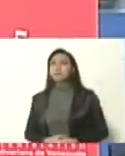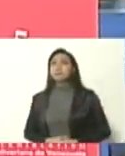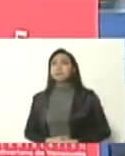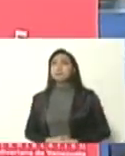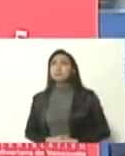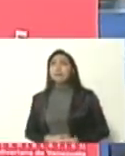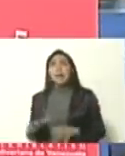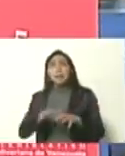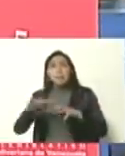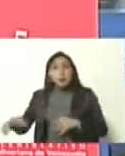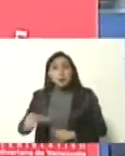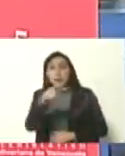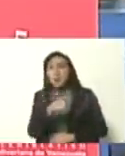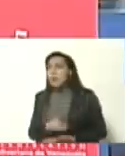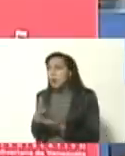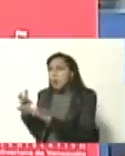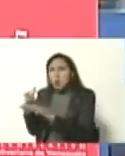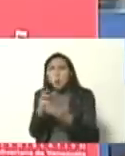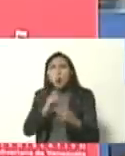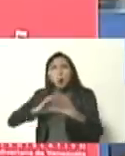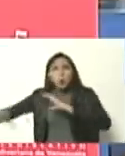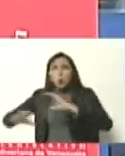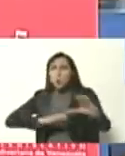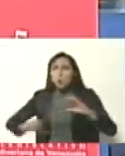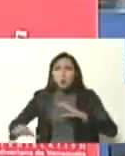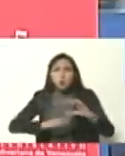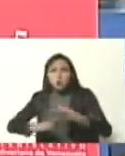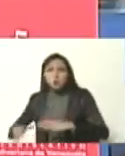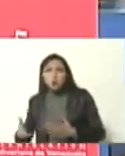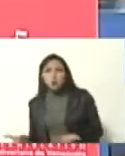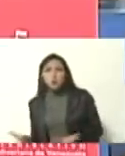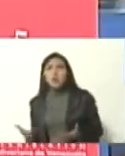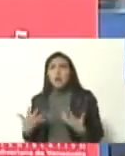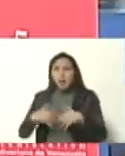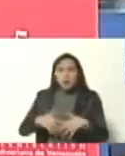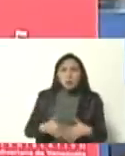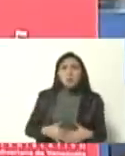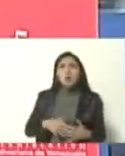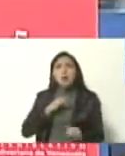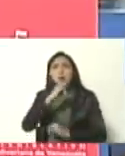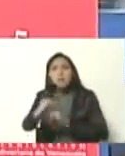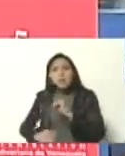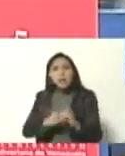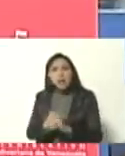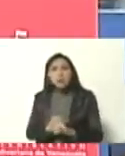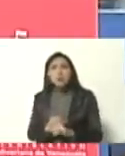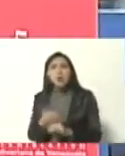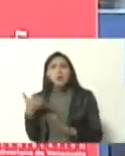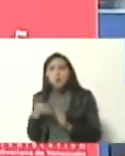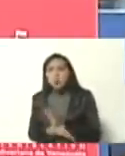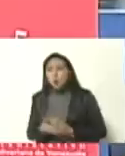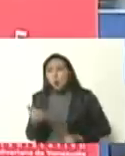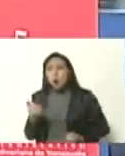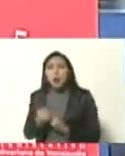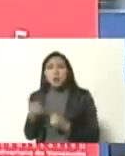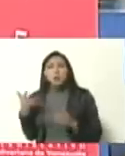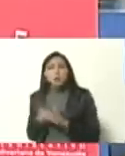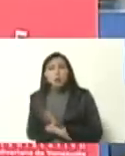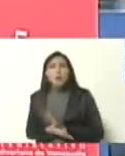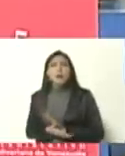la gran mayoría de los medios de comunicación de las grandes corporaciones internacionales que dependen de los centros de